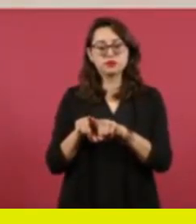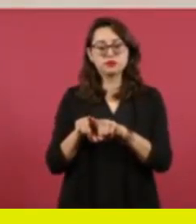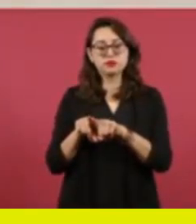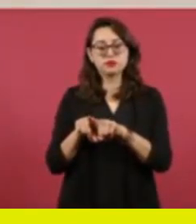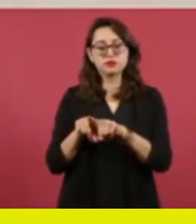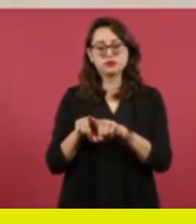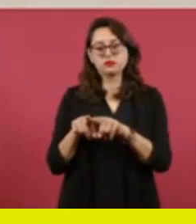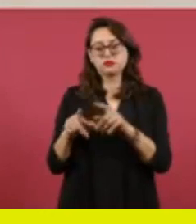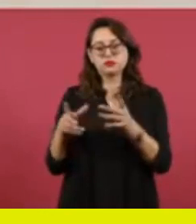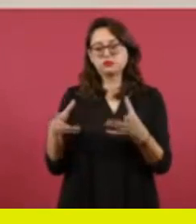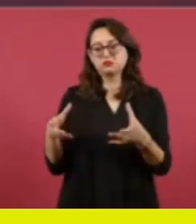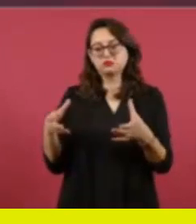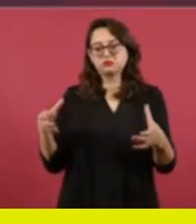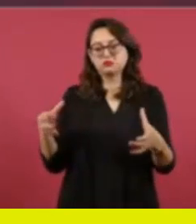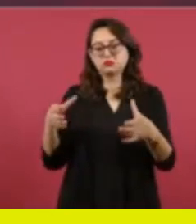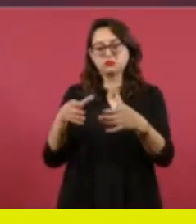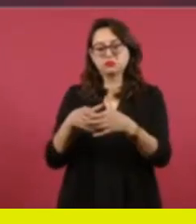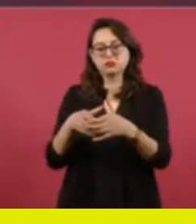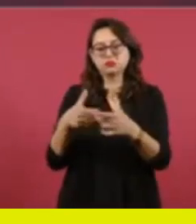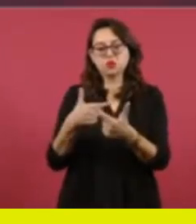un grupo musical